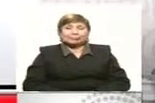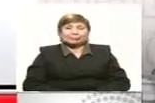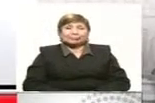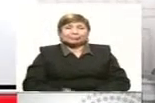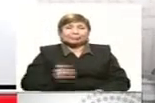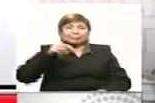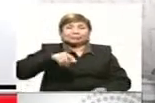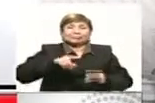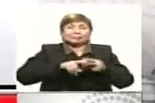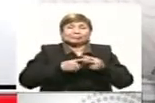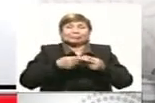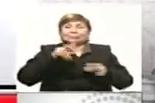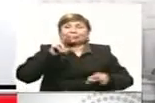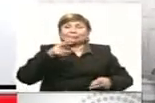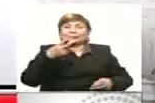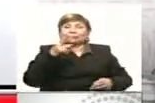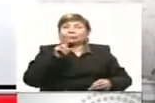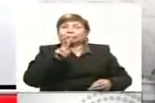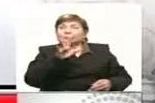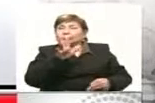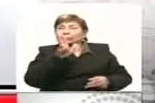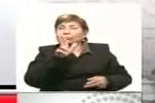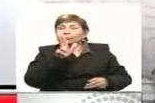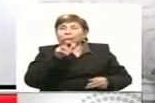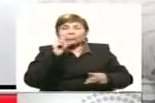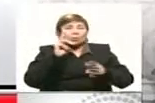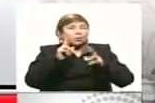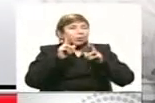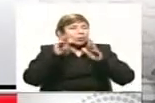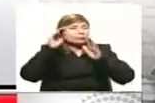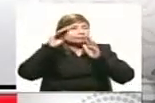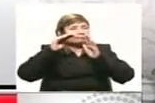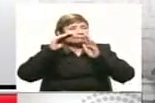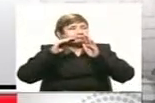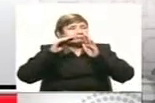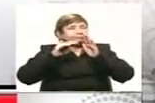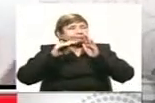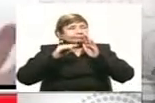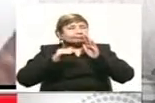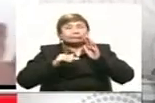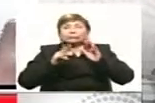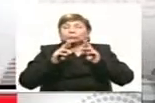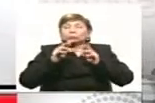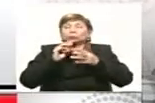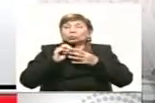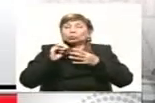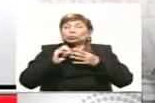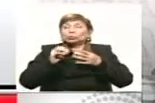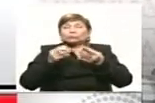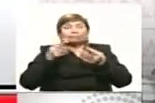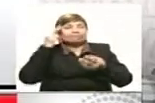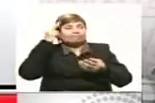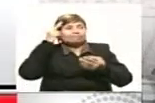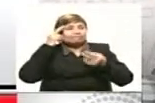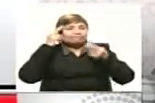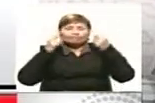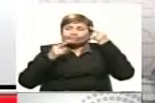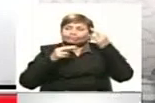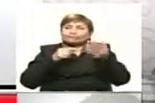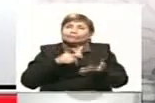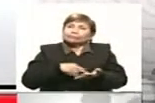del 2023, ya esperamos que la deuda sobre el PBI va a ir declinando, ¿no? Hemos tenido un problema muy particular, era razonable